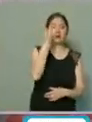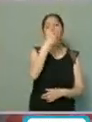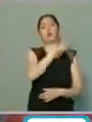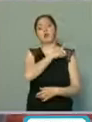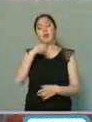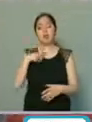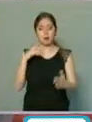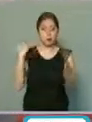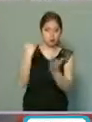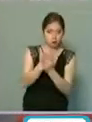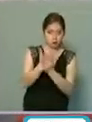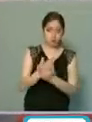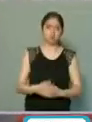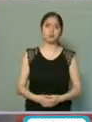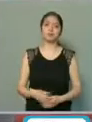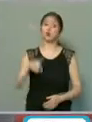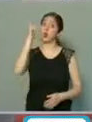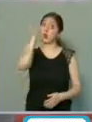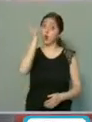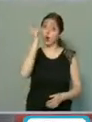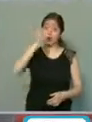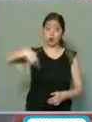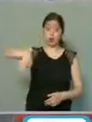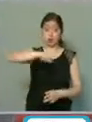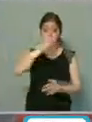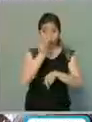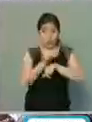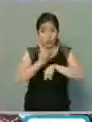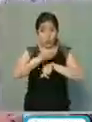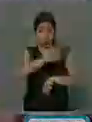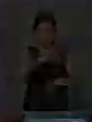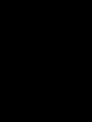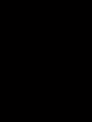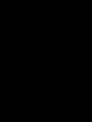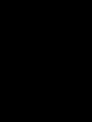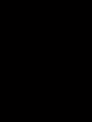esperemos que se tomen las medidas necesarias para que ya no se susciten este tipo de eventos.